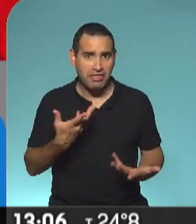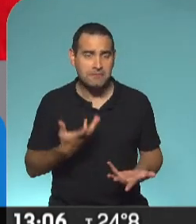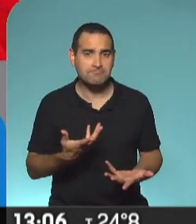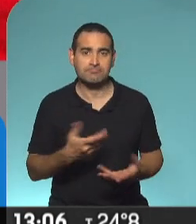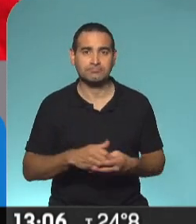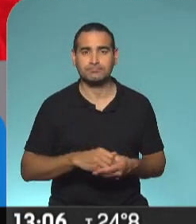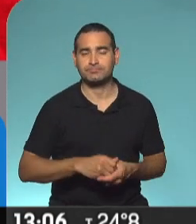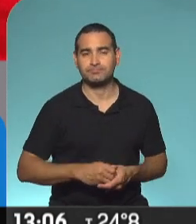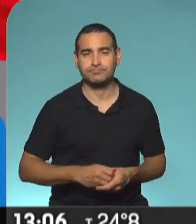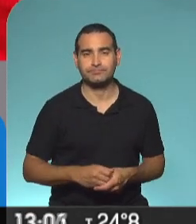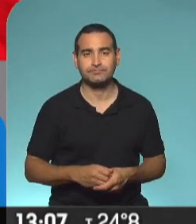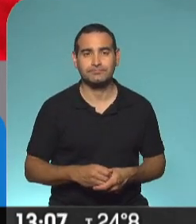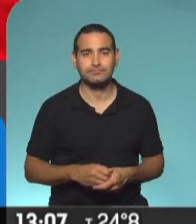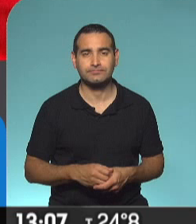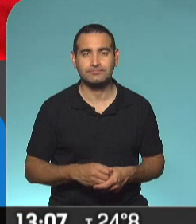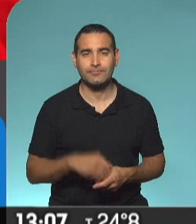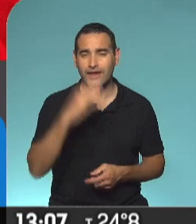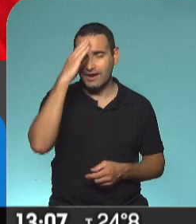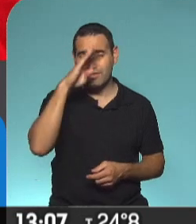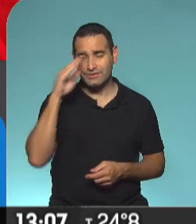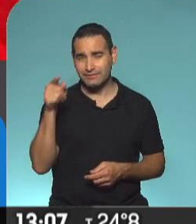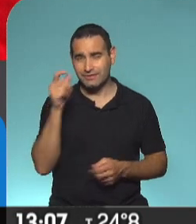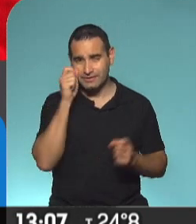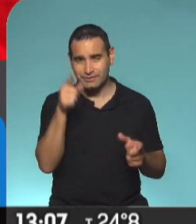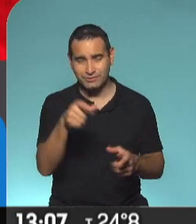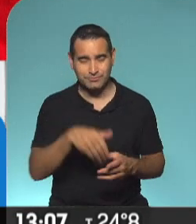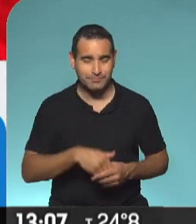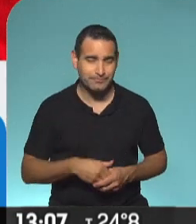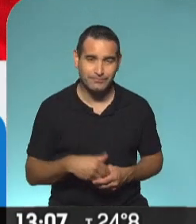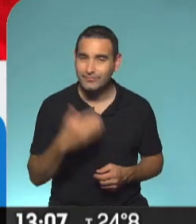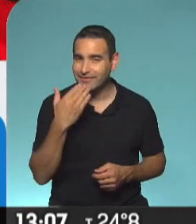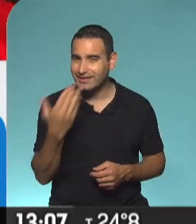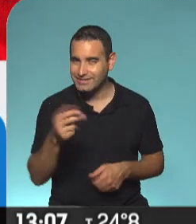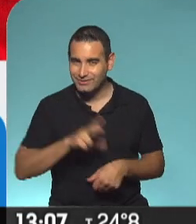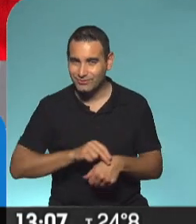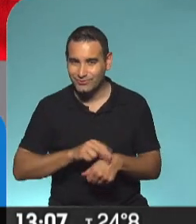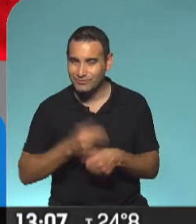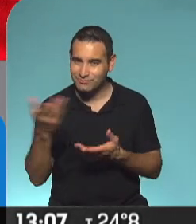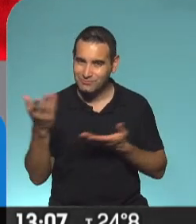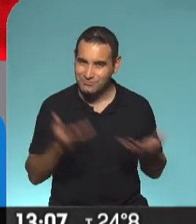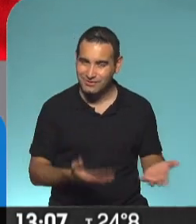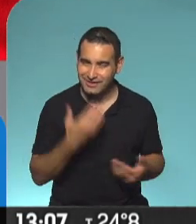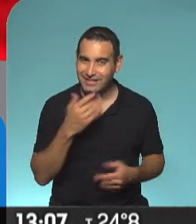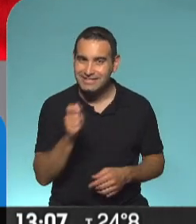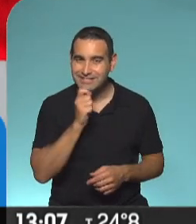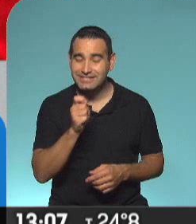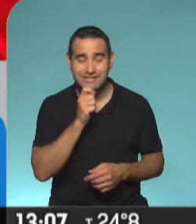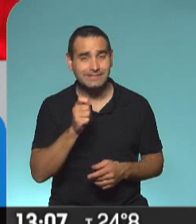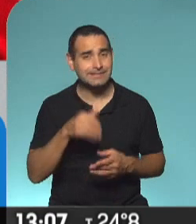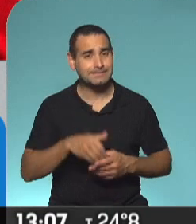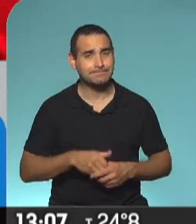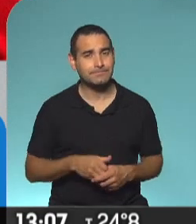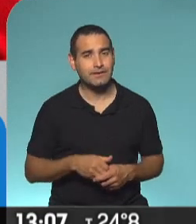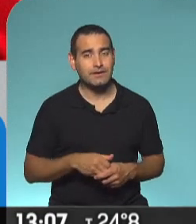o que no requieren respirador. Alejandro, Silvia, la doctora los está escuchando. Gracias, doctora, bienvenida, muchas gracias por atendernos. A ver,